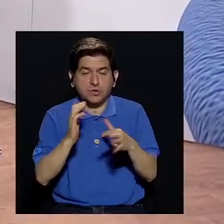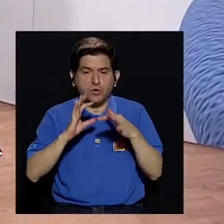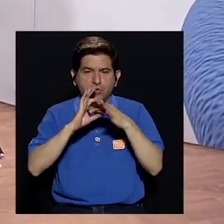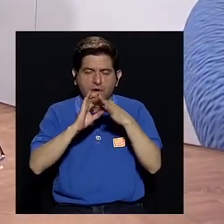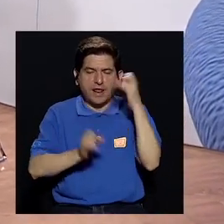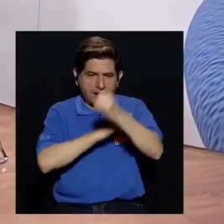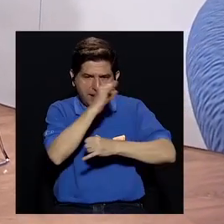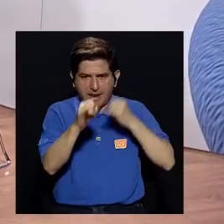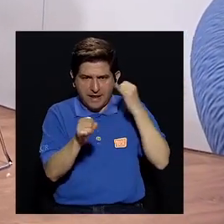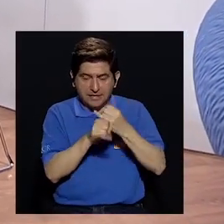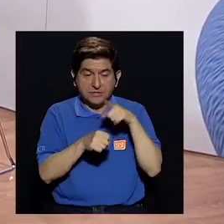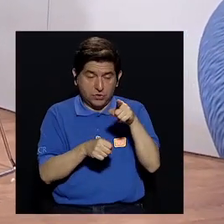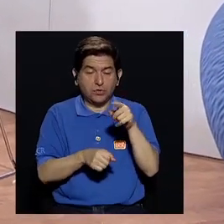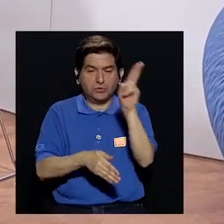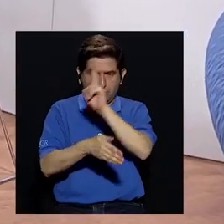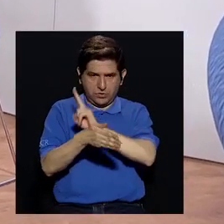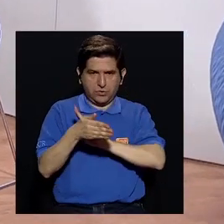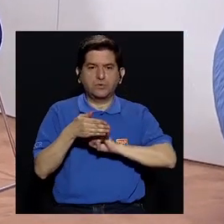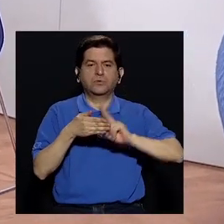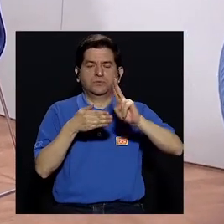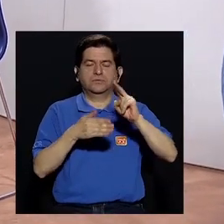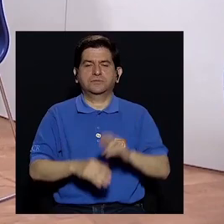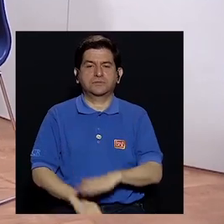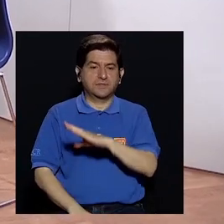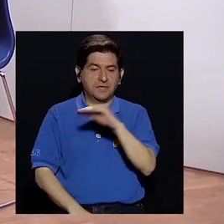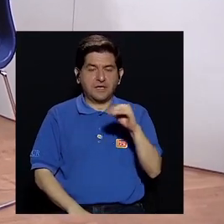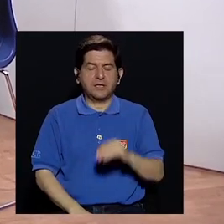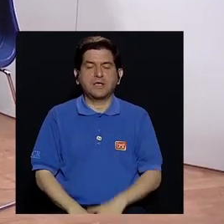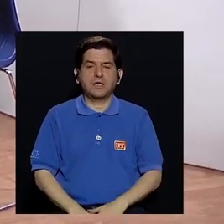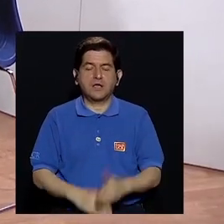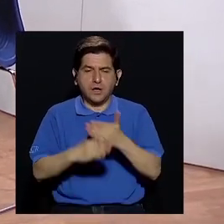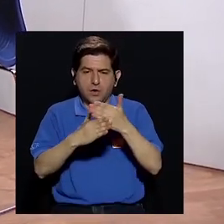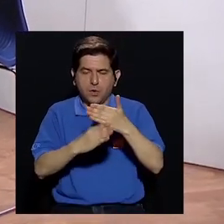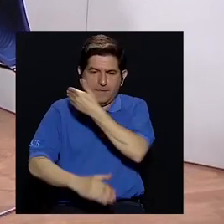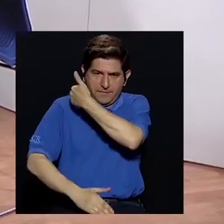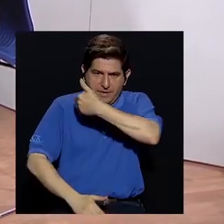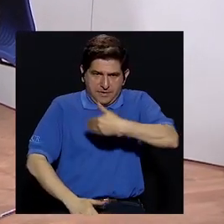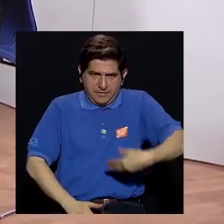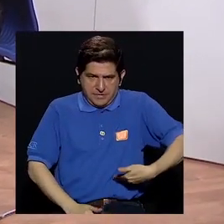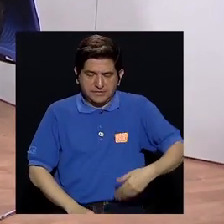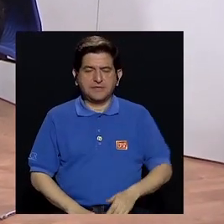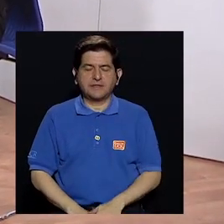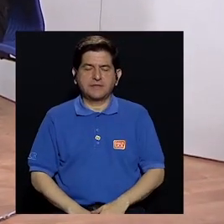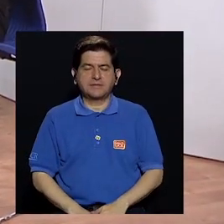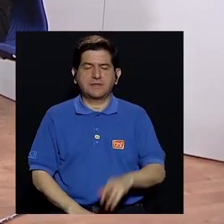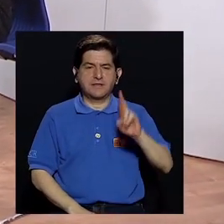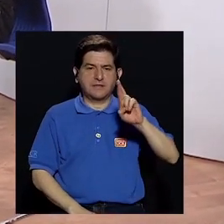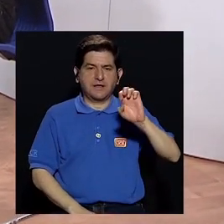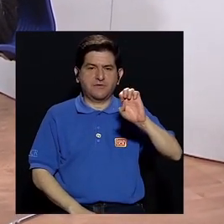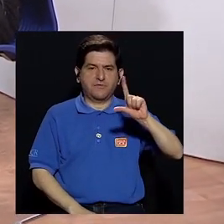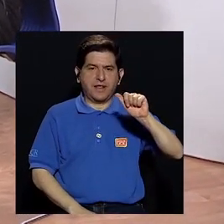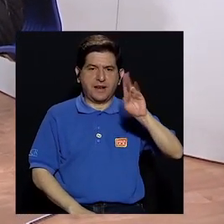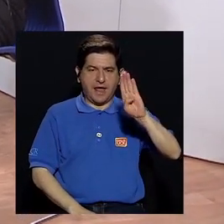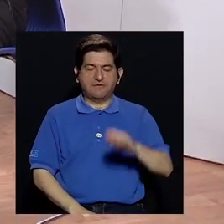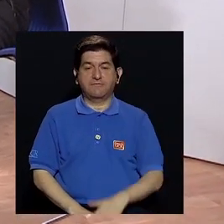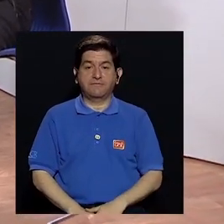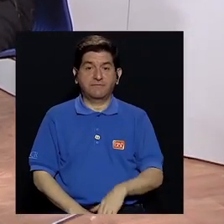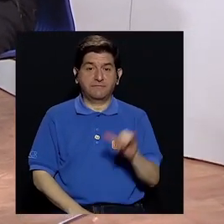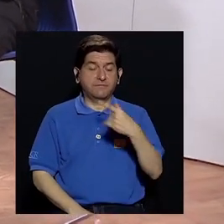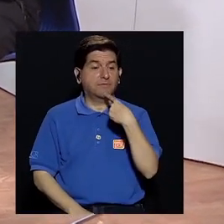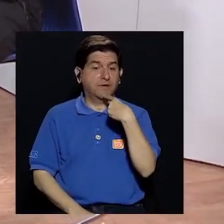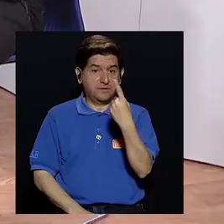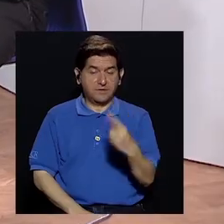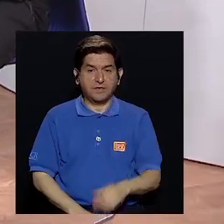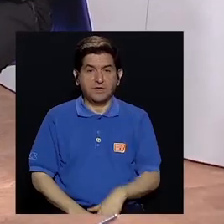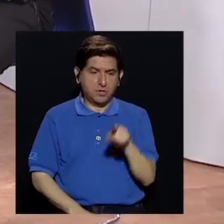en relaciones internacionales de esta misma universidad y copresidente de la relata debo mencionar